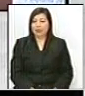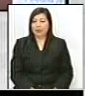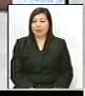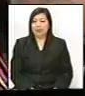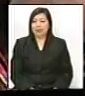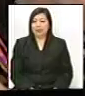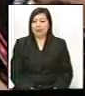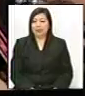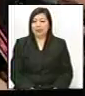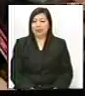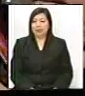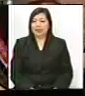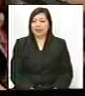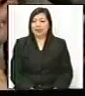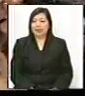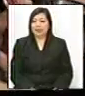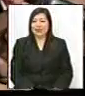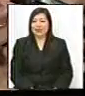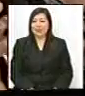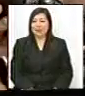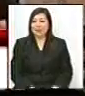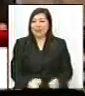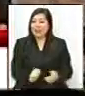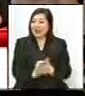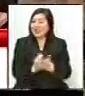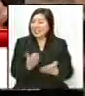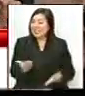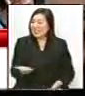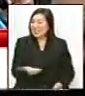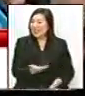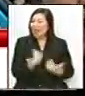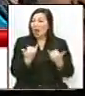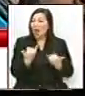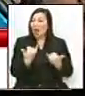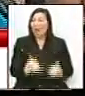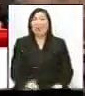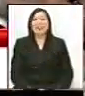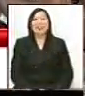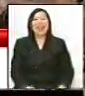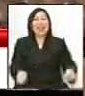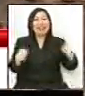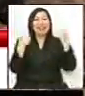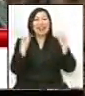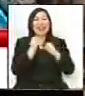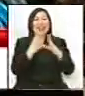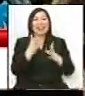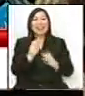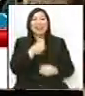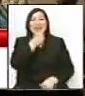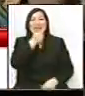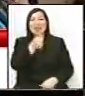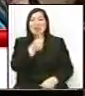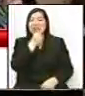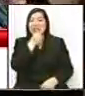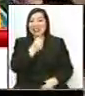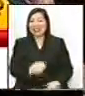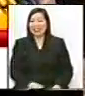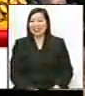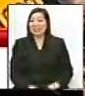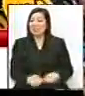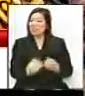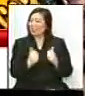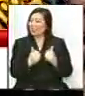Salaver. Optimista como siempre, pero primero permítame saludarlos hoy por celebrar el Día del Periodista, una carrera